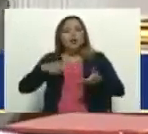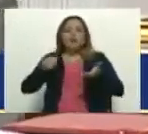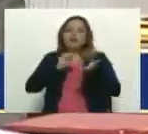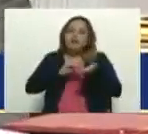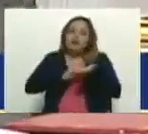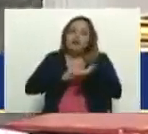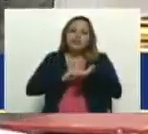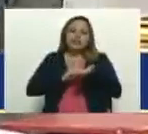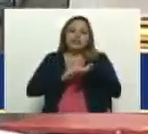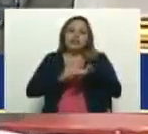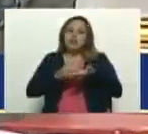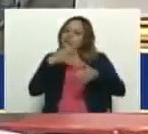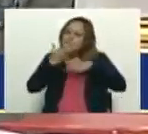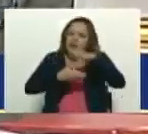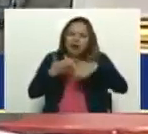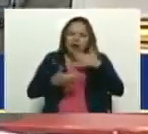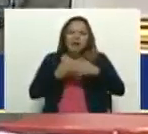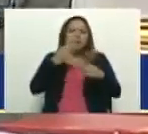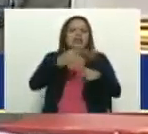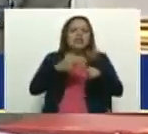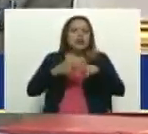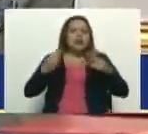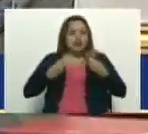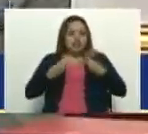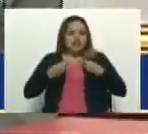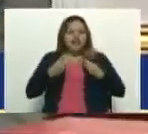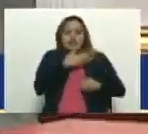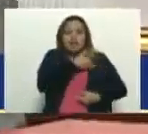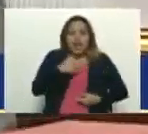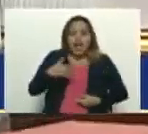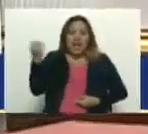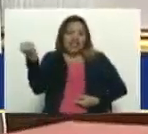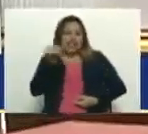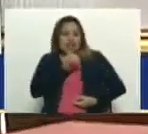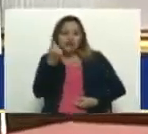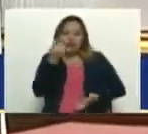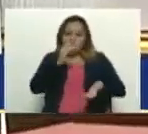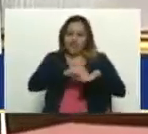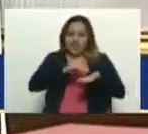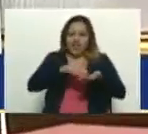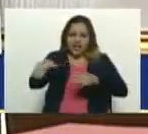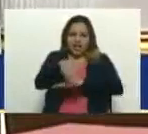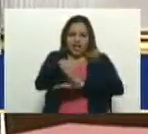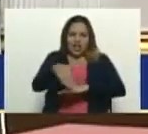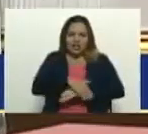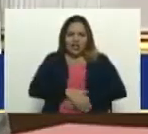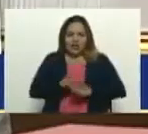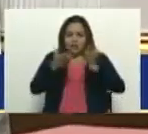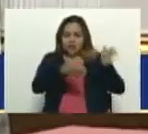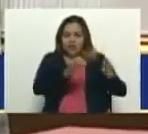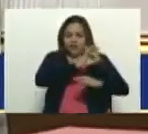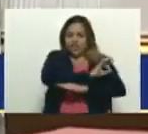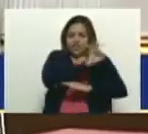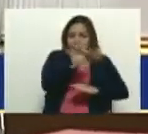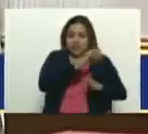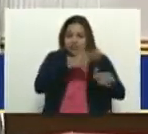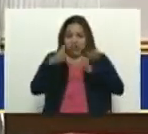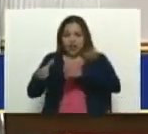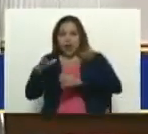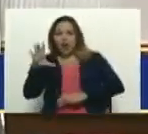no sufrió en vida? Atentados donde intentaron asesinarlo una vez en la carretera entre Barquisimeto y